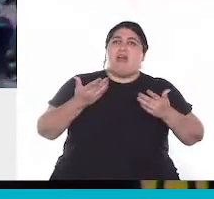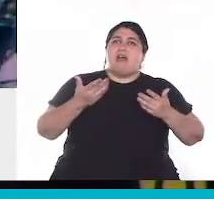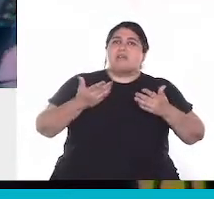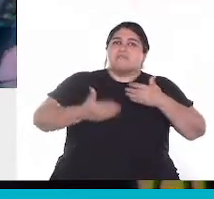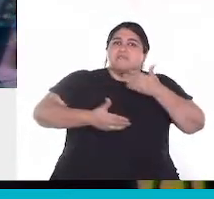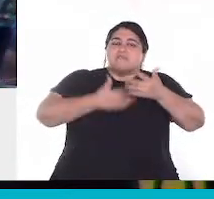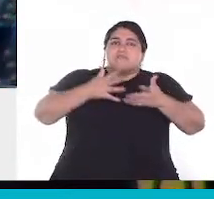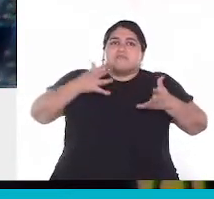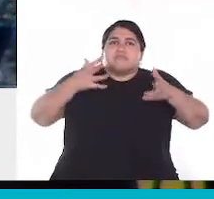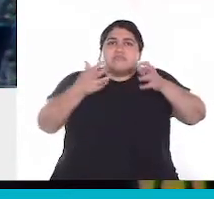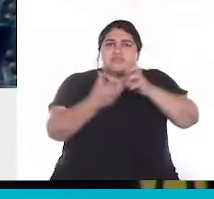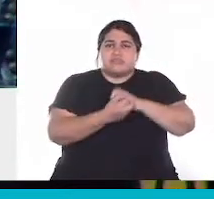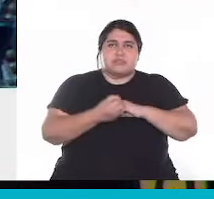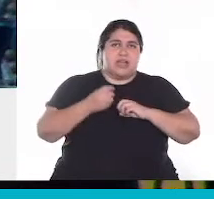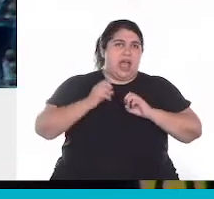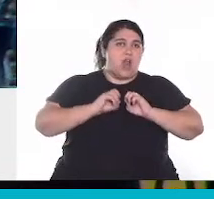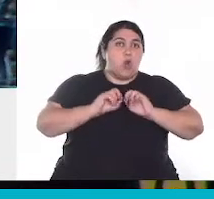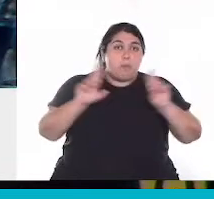nuestra historia,